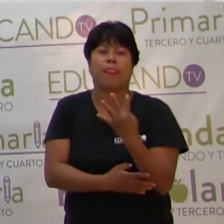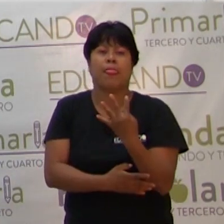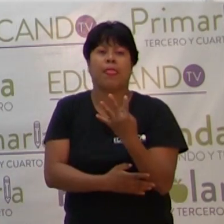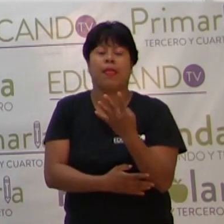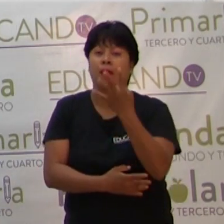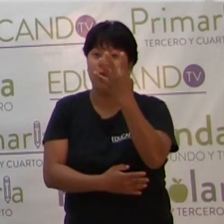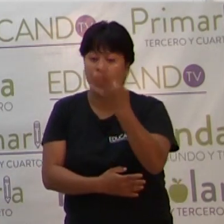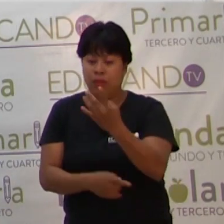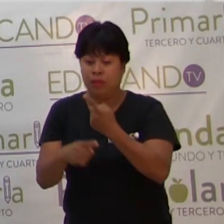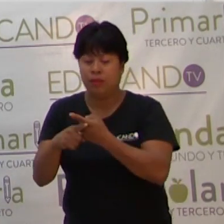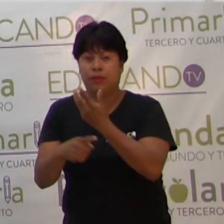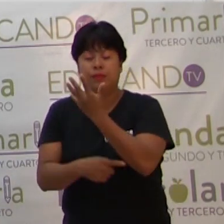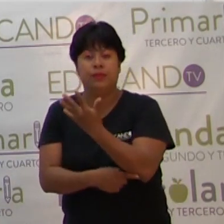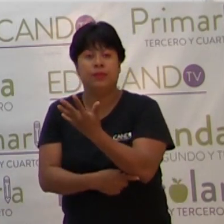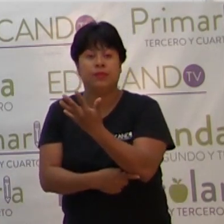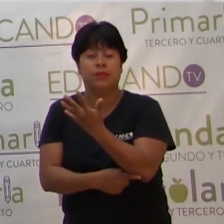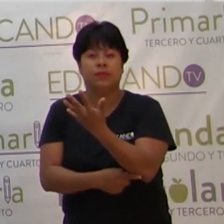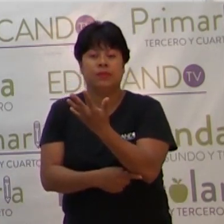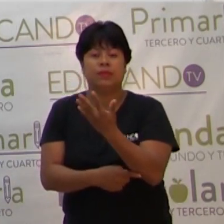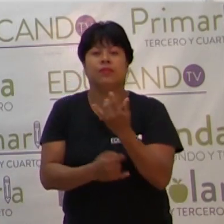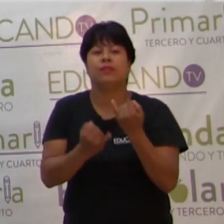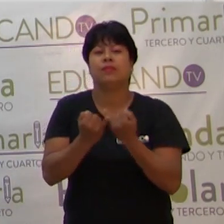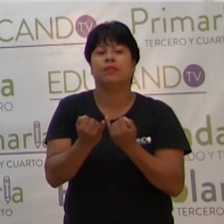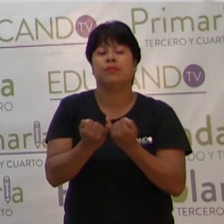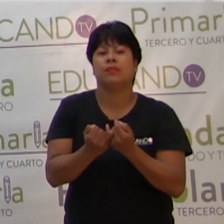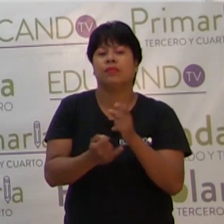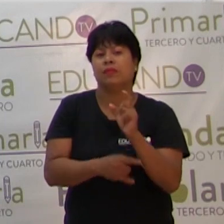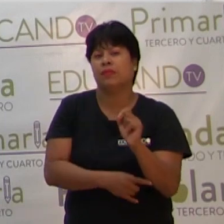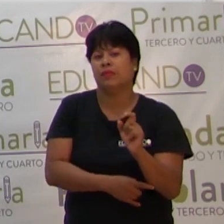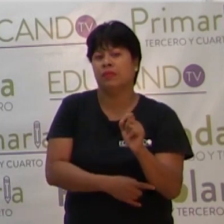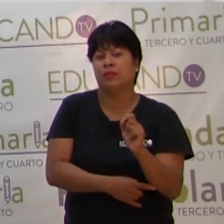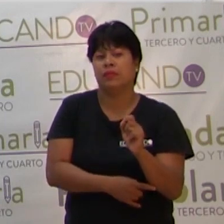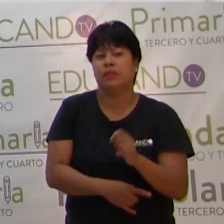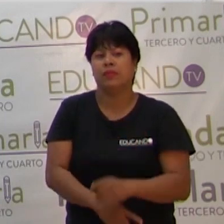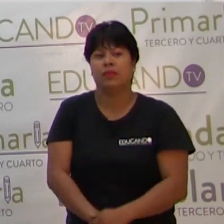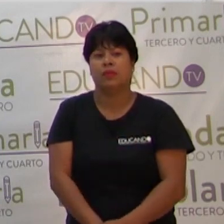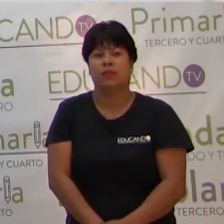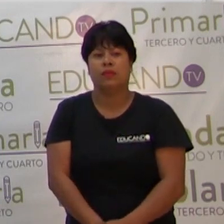y 4 por 5 por supuesto que nos da 20.